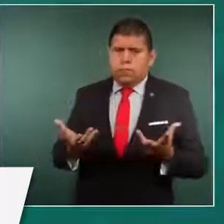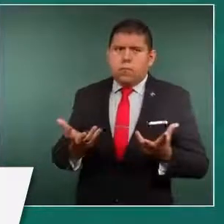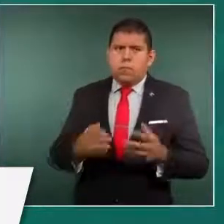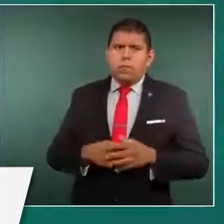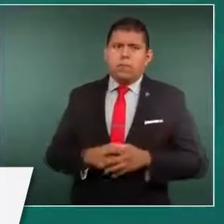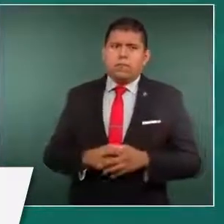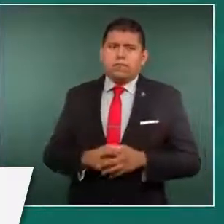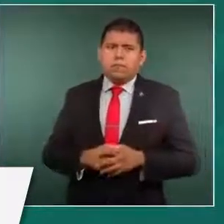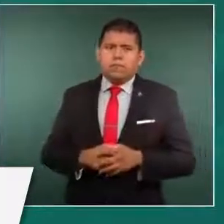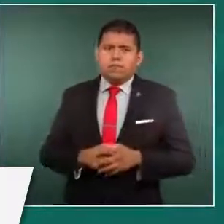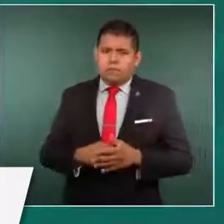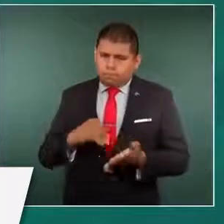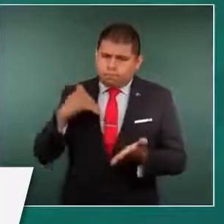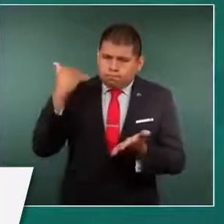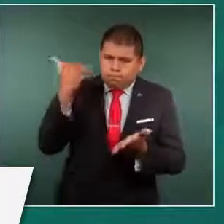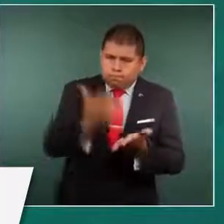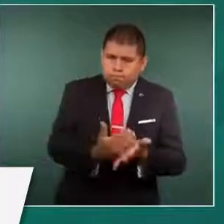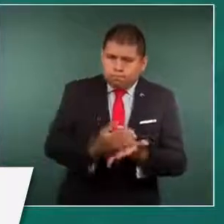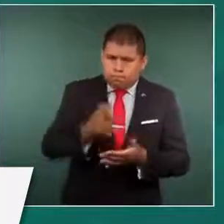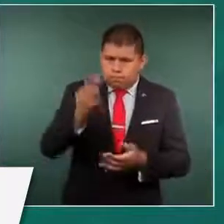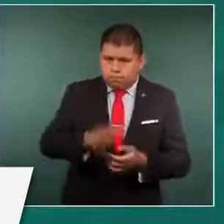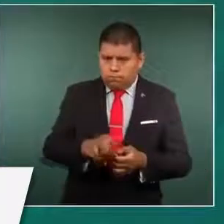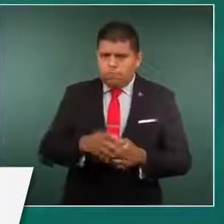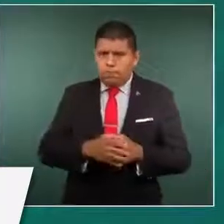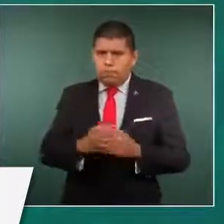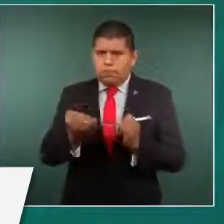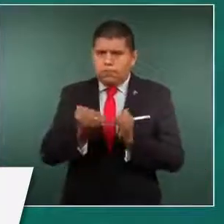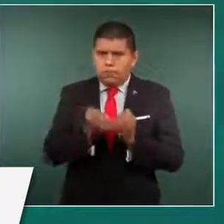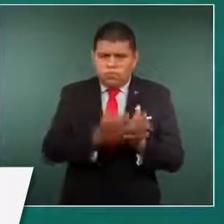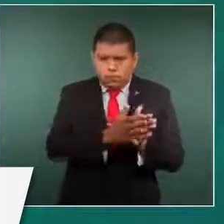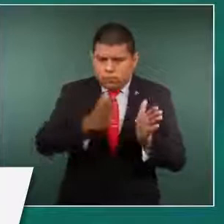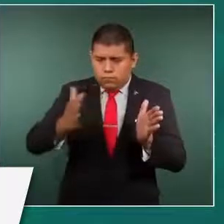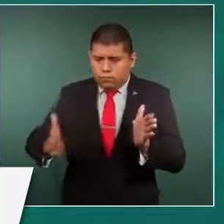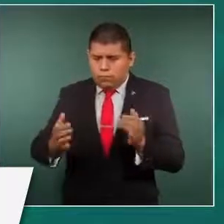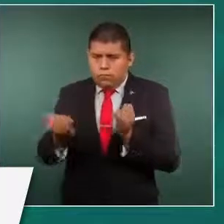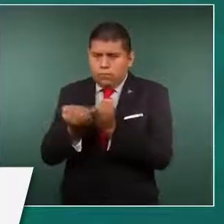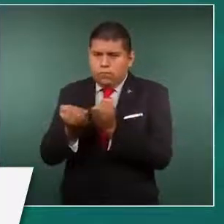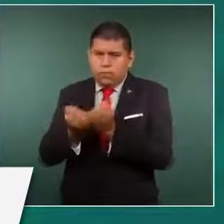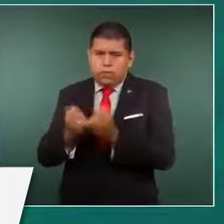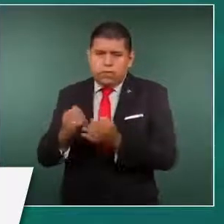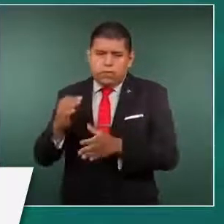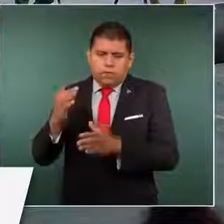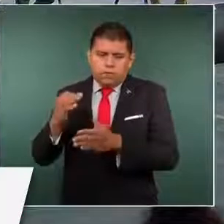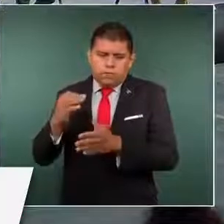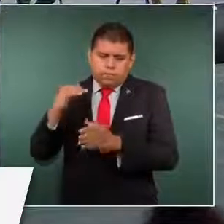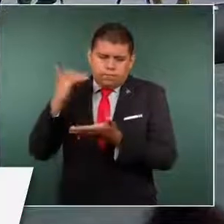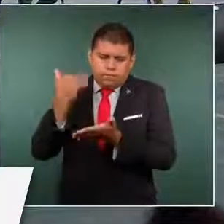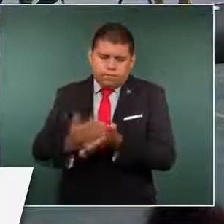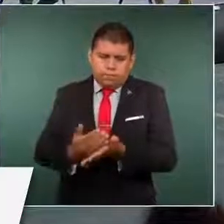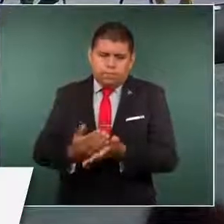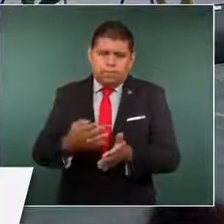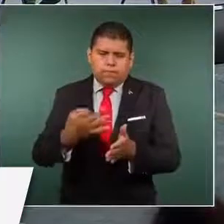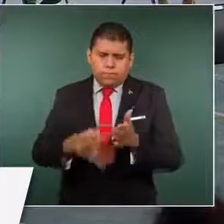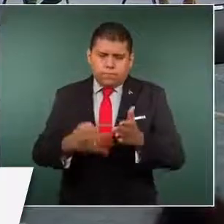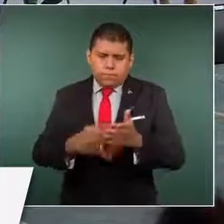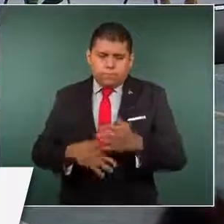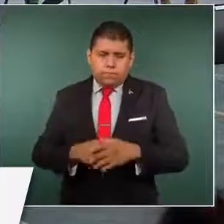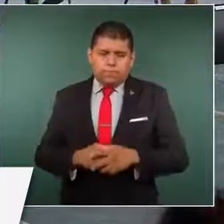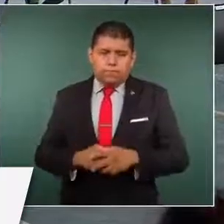Vamos a terminar ese tramo y los otros dos. Es un compromiso lo que acabo